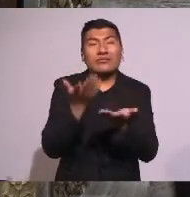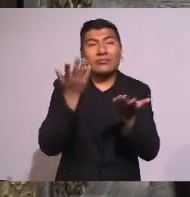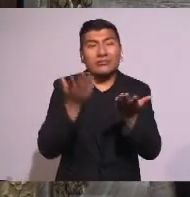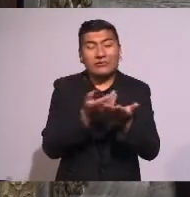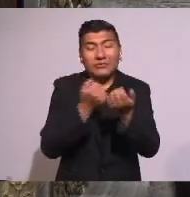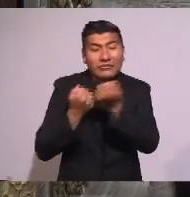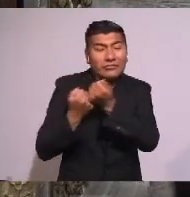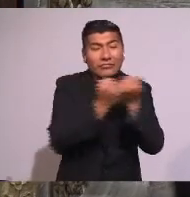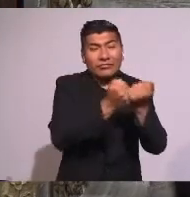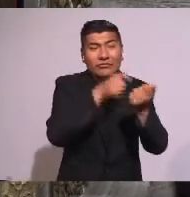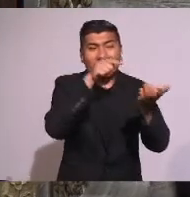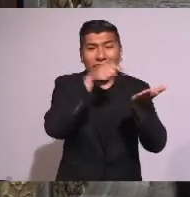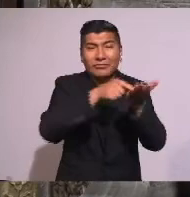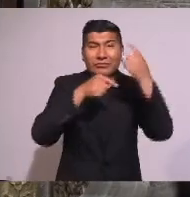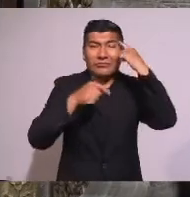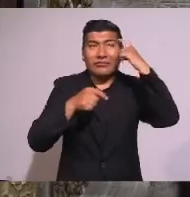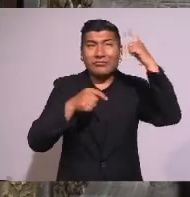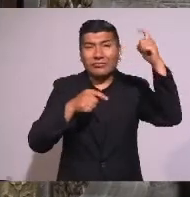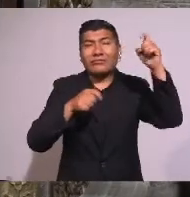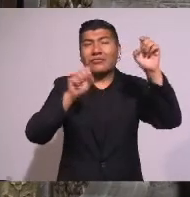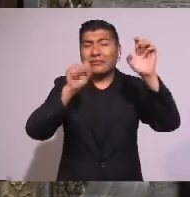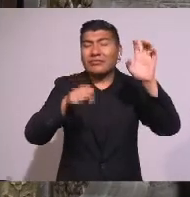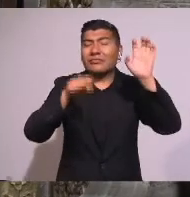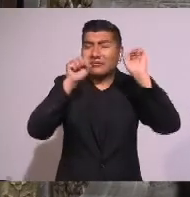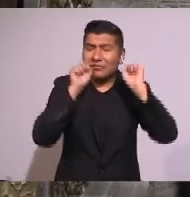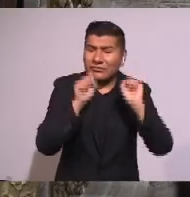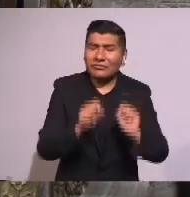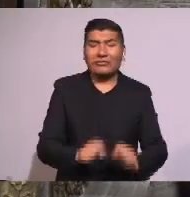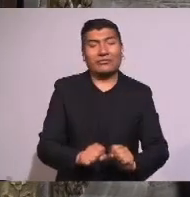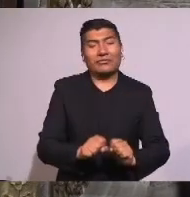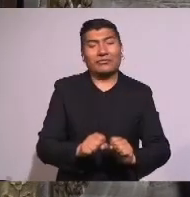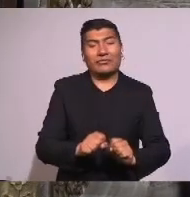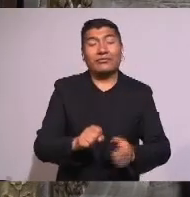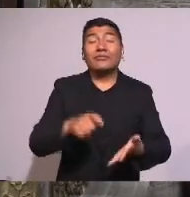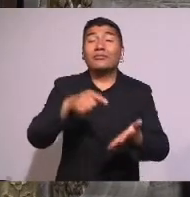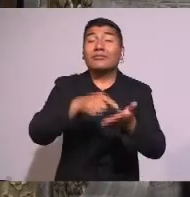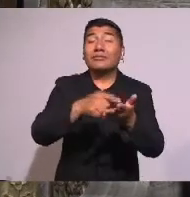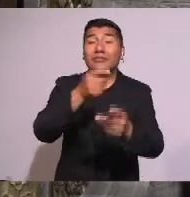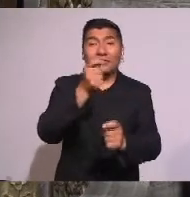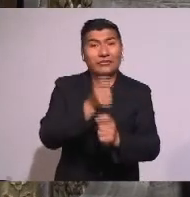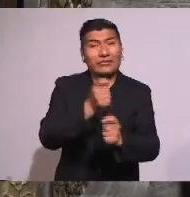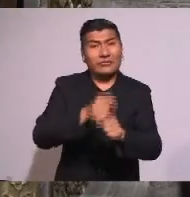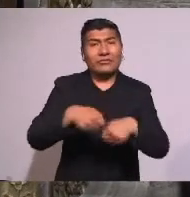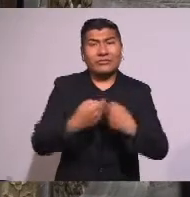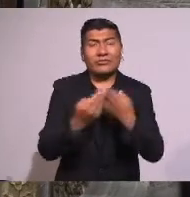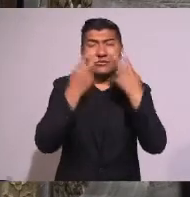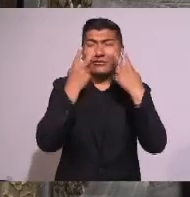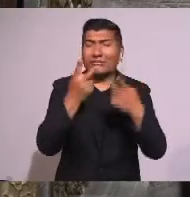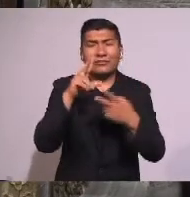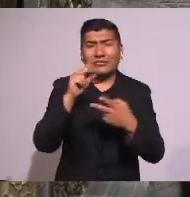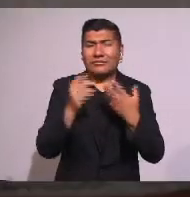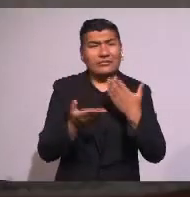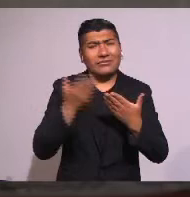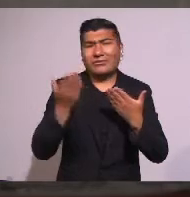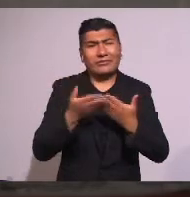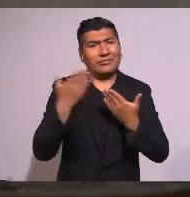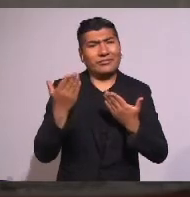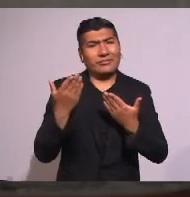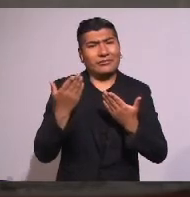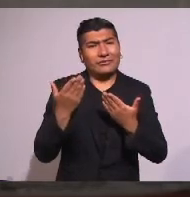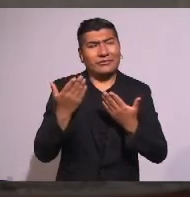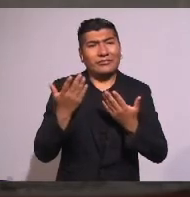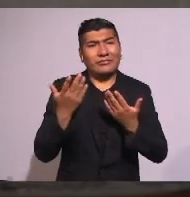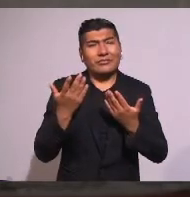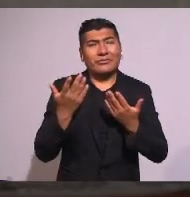ese sueño sean posibles. Pero esta tarea, como vemos, no es fácil. Va